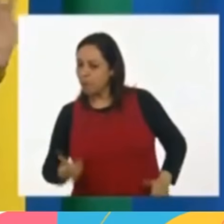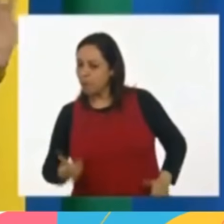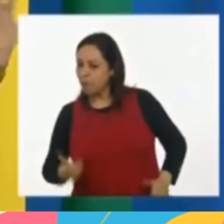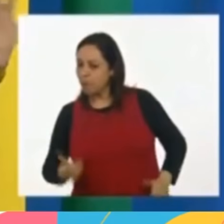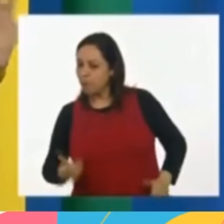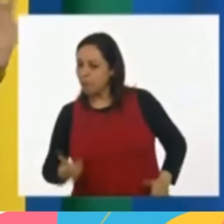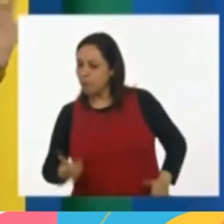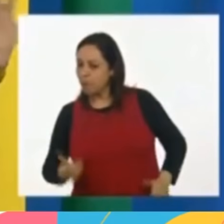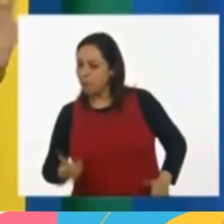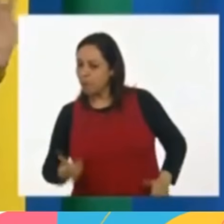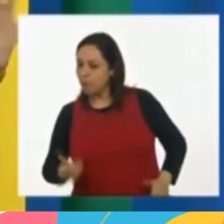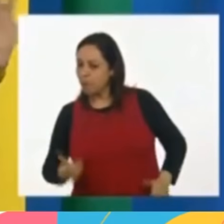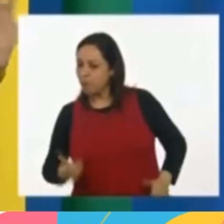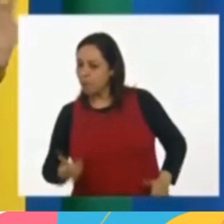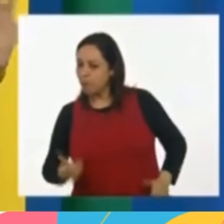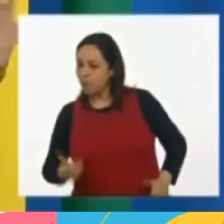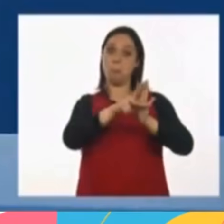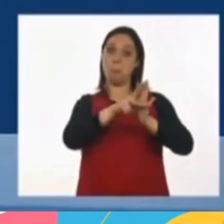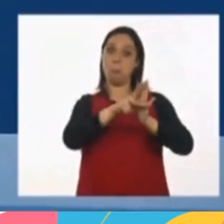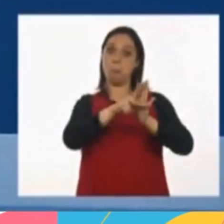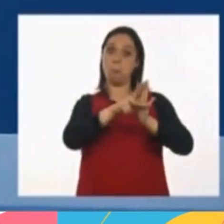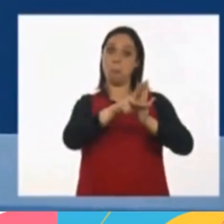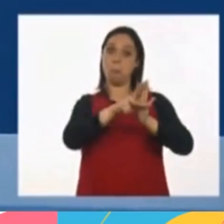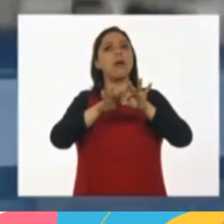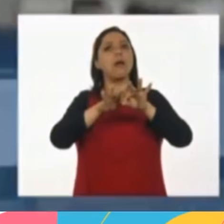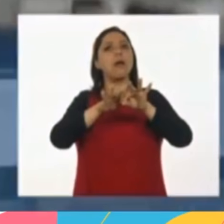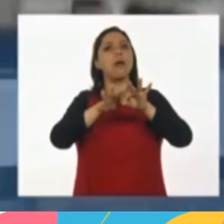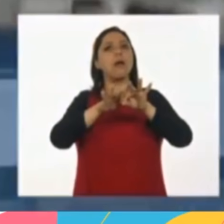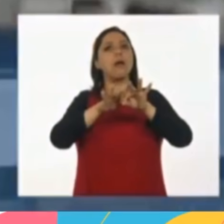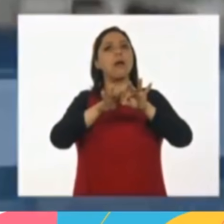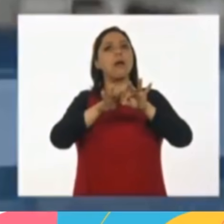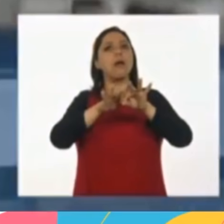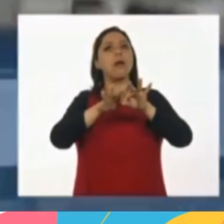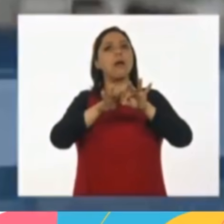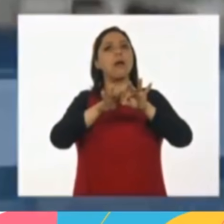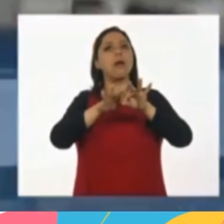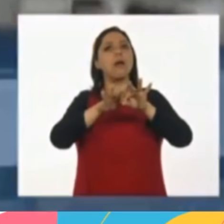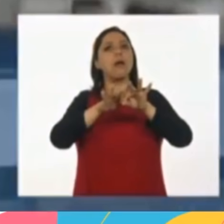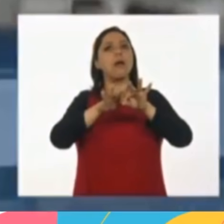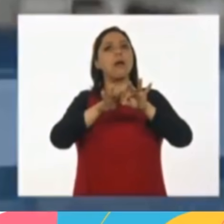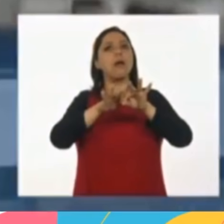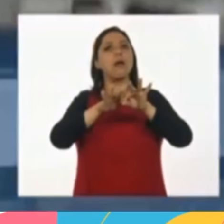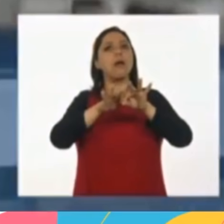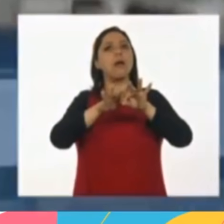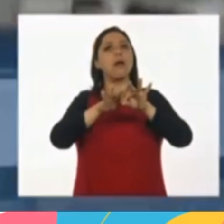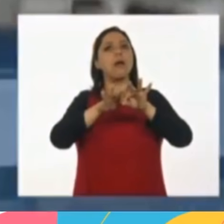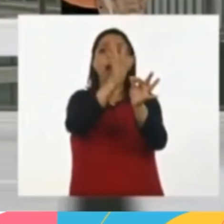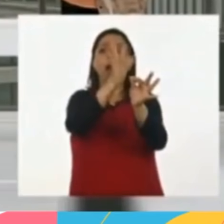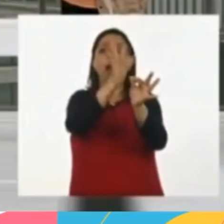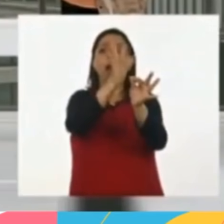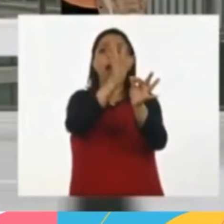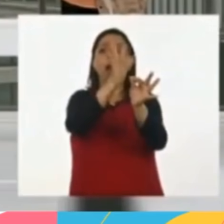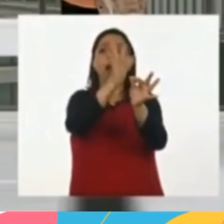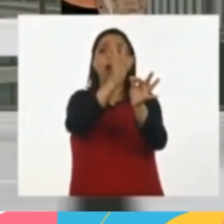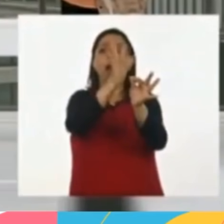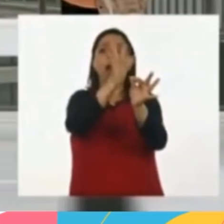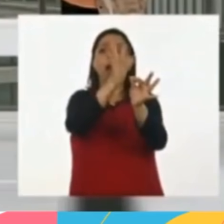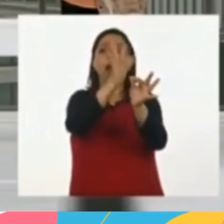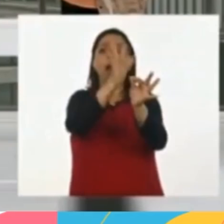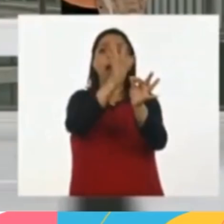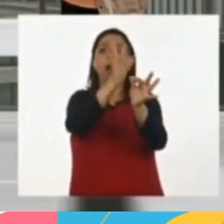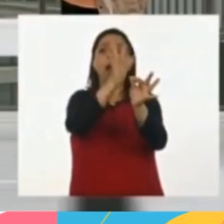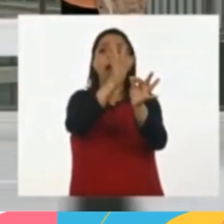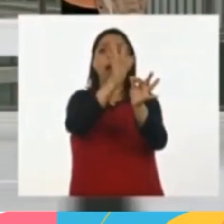los destinatarios todo nos cuenta que su próximo empleo será el jefe de redactor de un periódico importante mucha investigación y